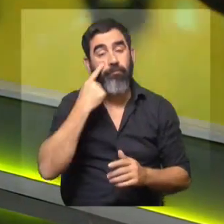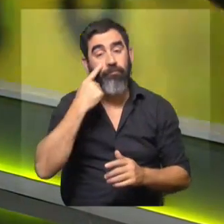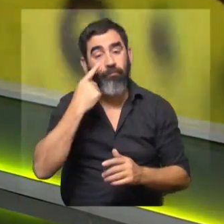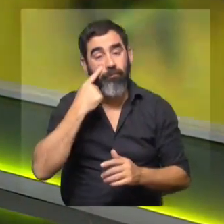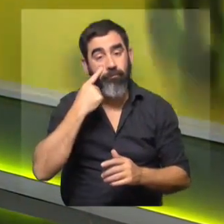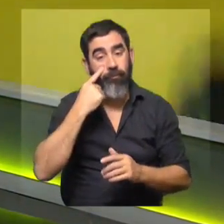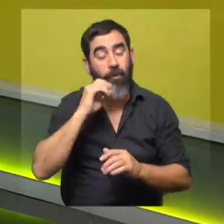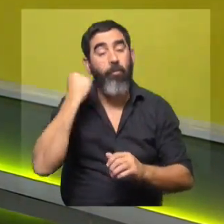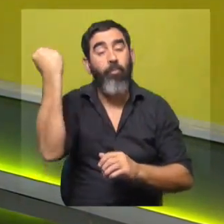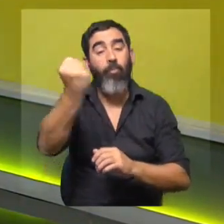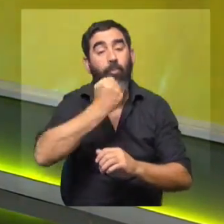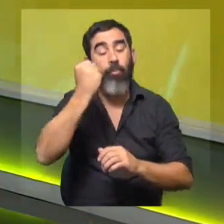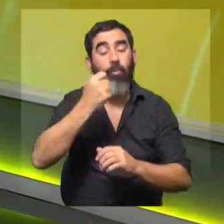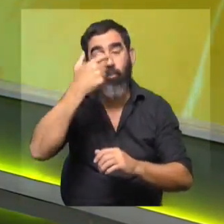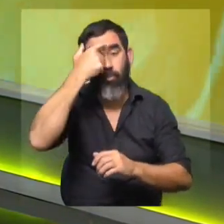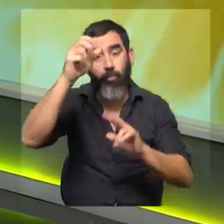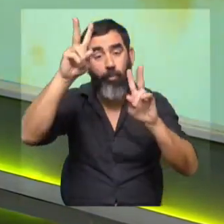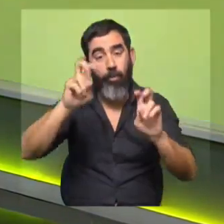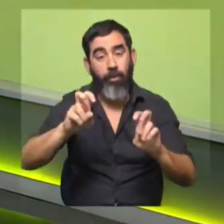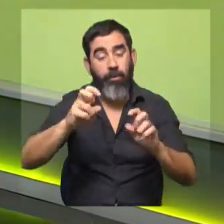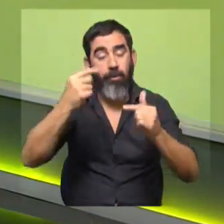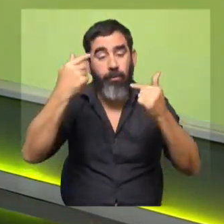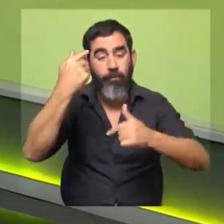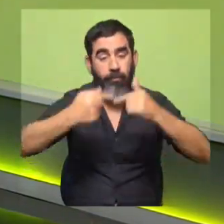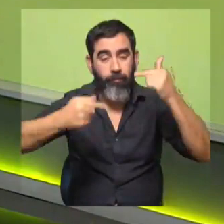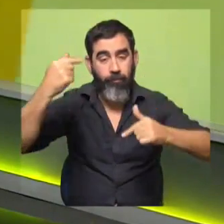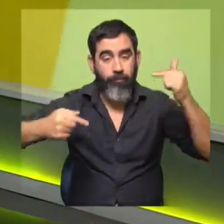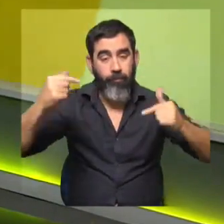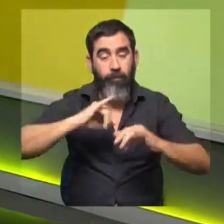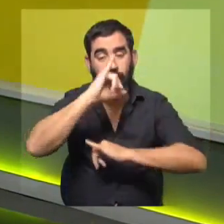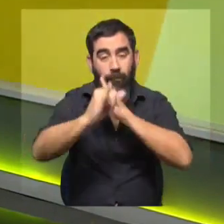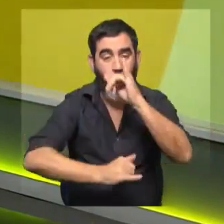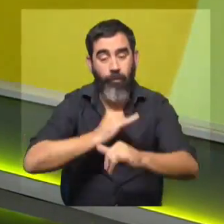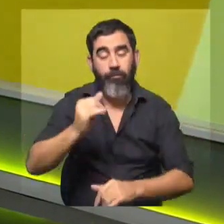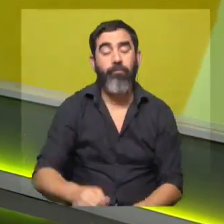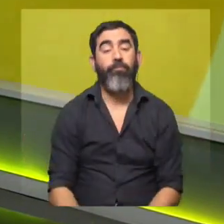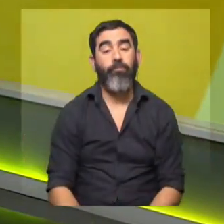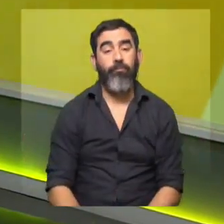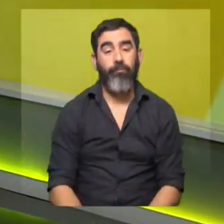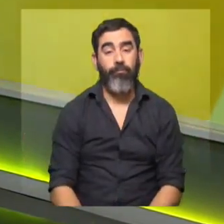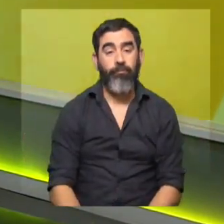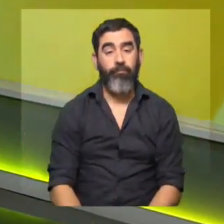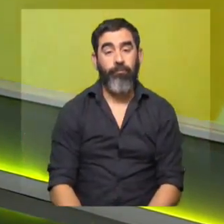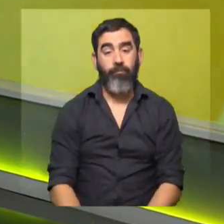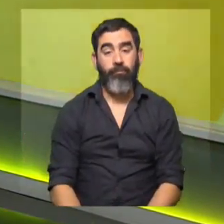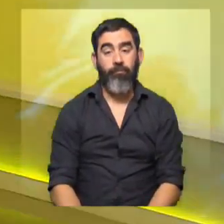actualizamos lo más importante de la ciencia en Uruguay y en el mundo en nuestro salpicón de noticias científicas.